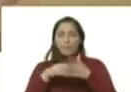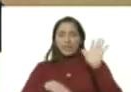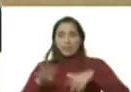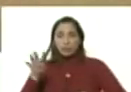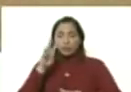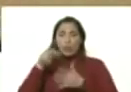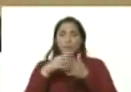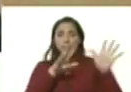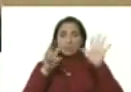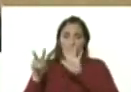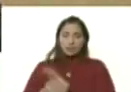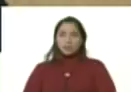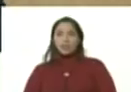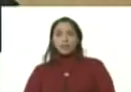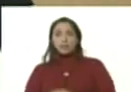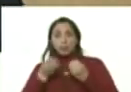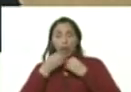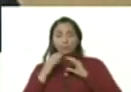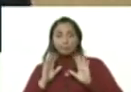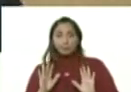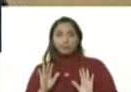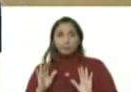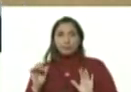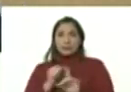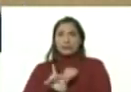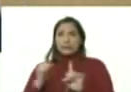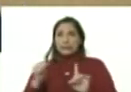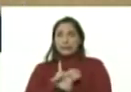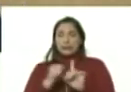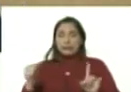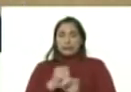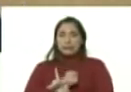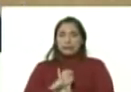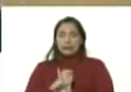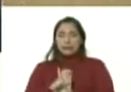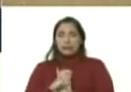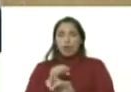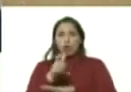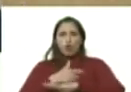bueno, prácticamente la culpa de las guarimbas era del